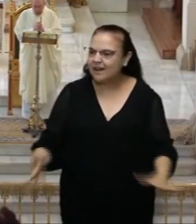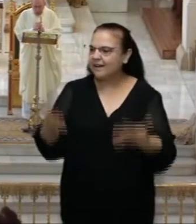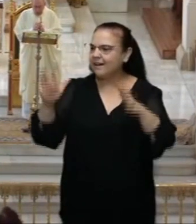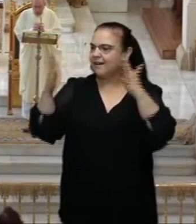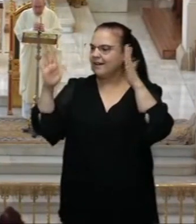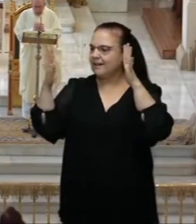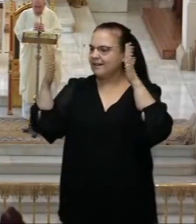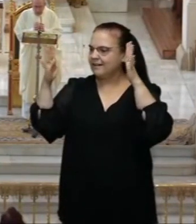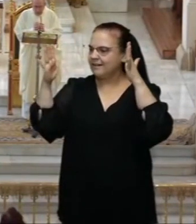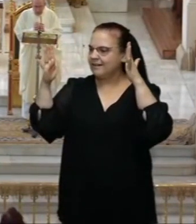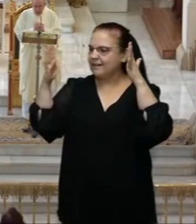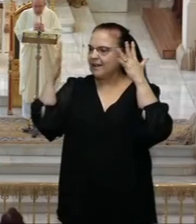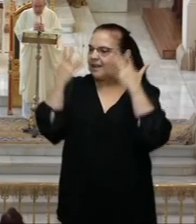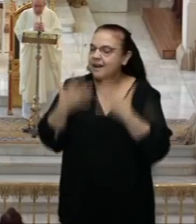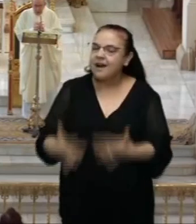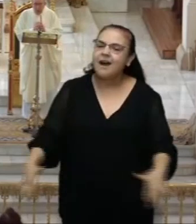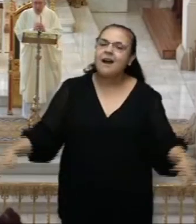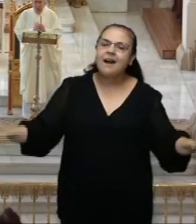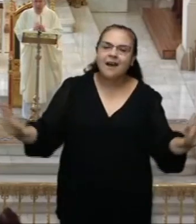Aleluya,